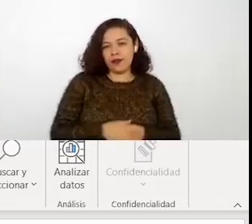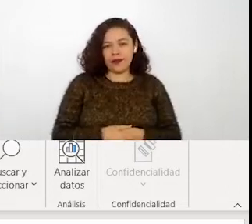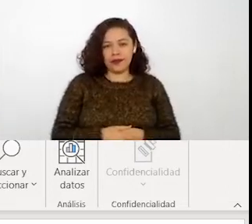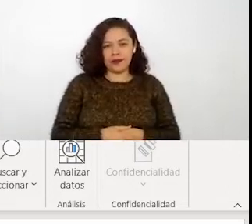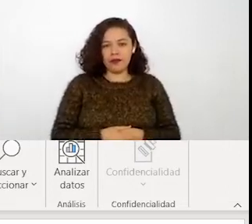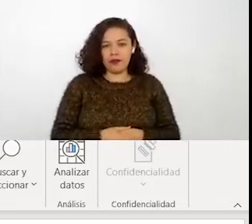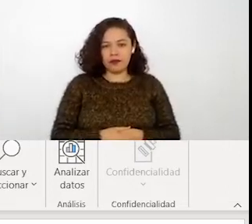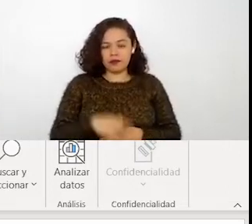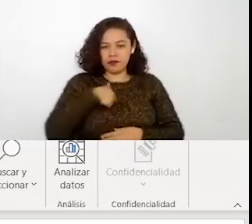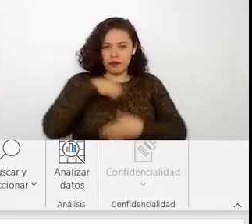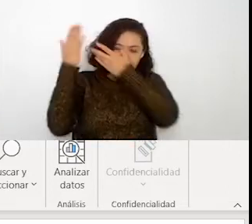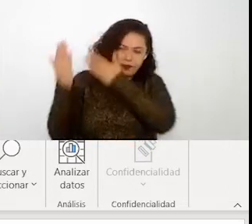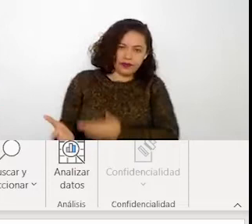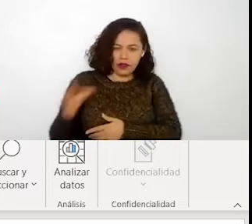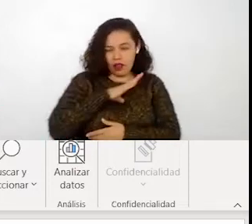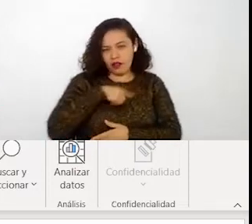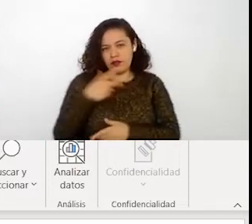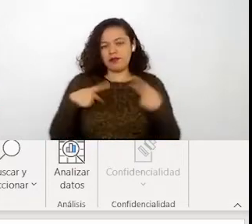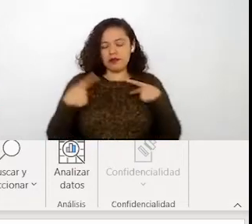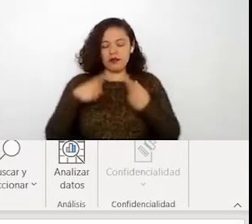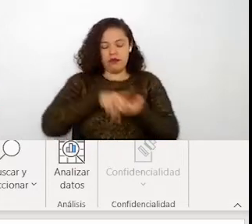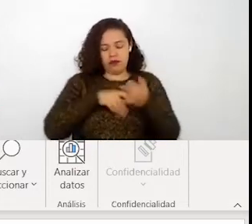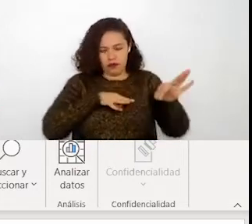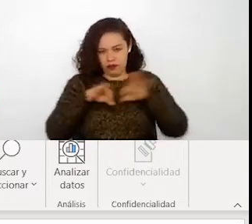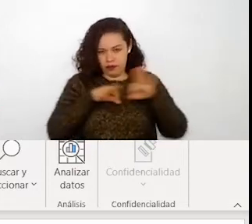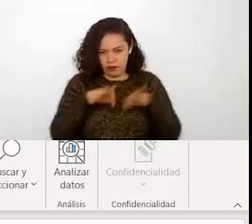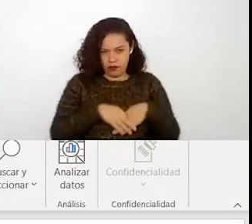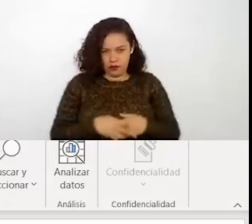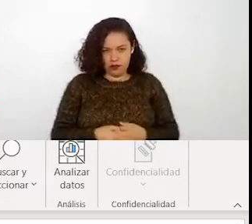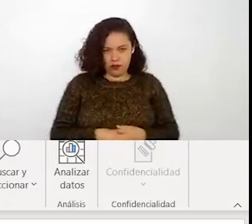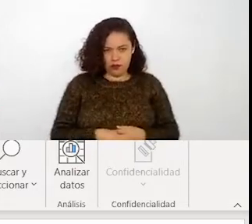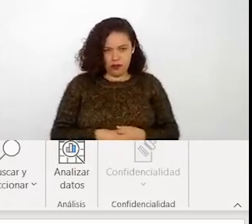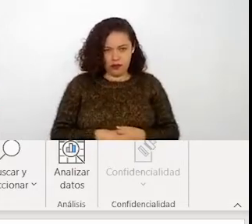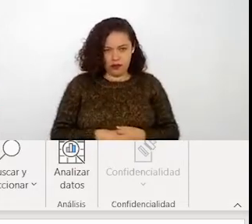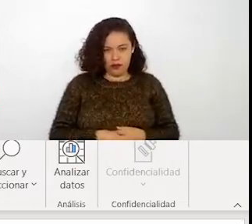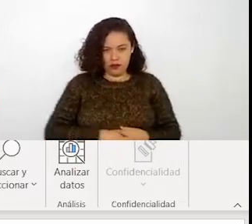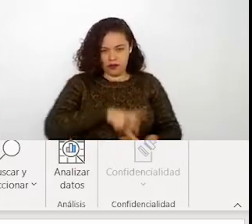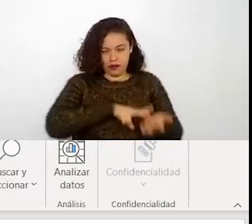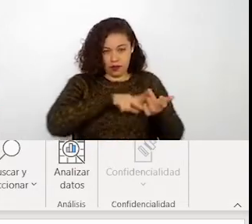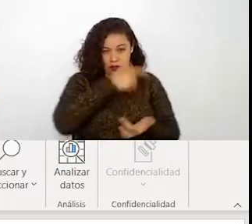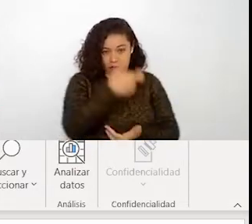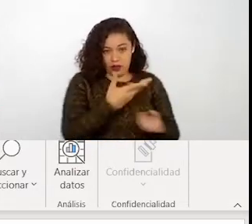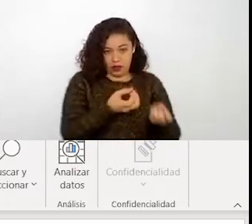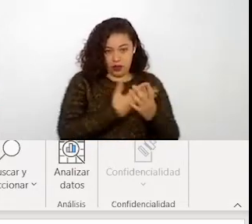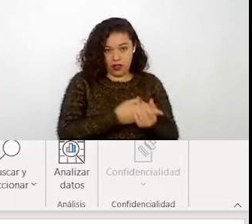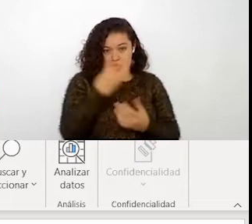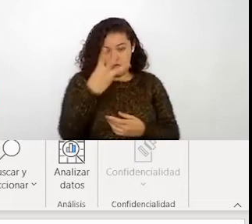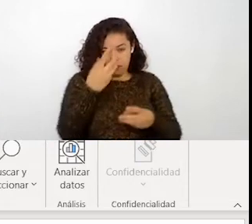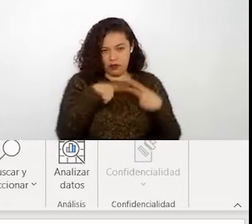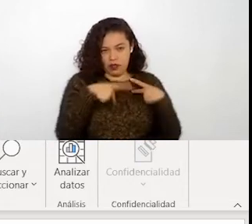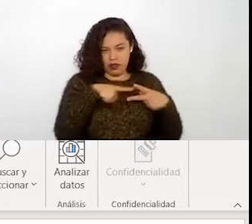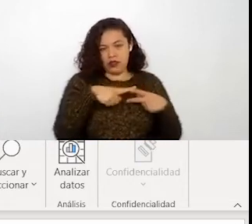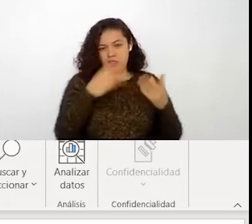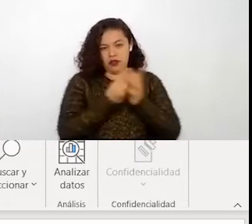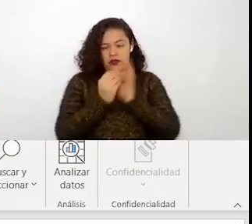entonces aquí tengo yo yo puse mis recursos humanos tengo esta parte que son mis costos tengo a estas tres personas que es una